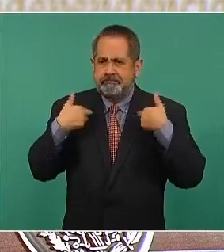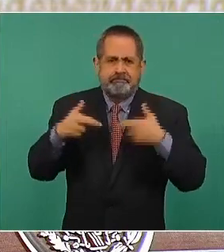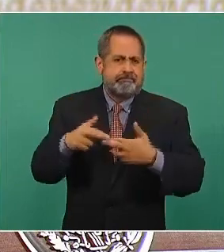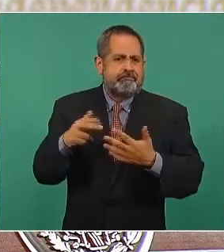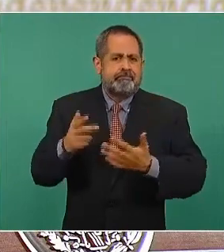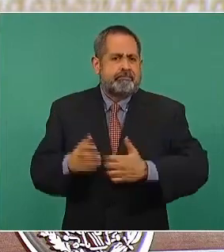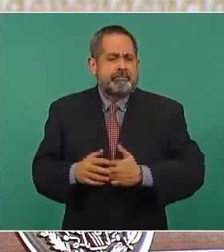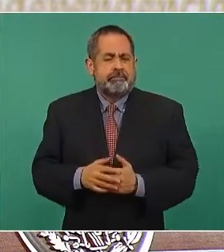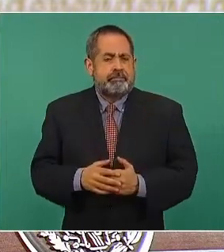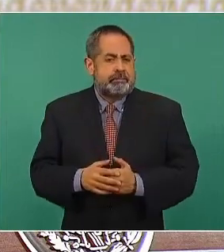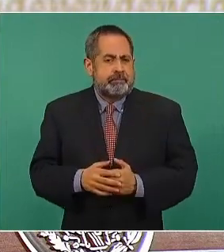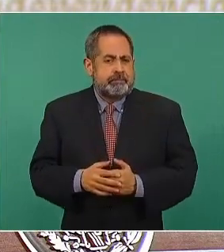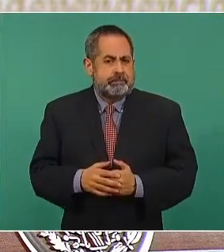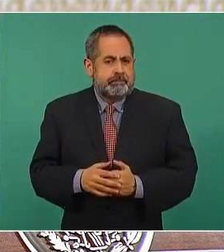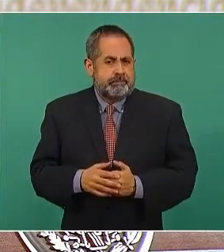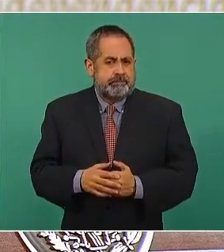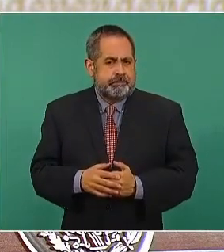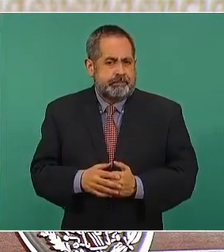maestros,